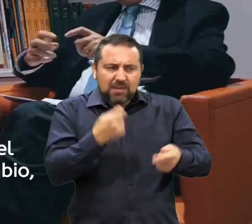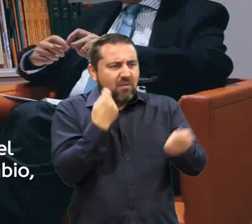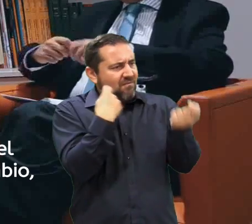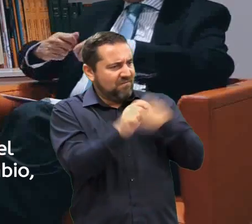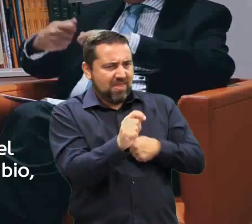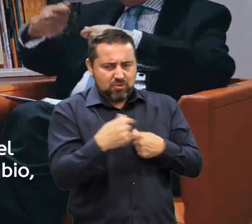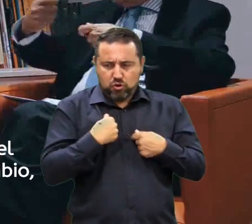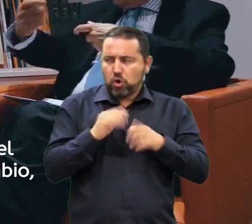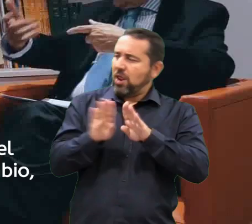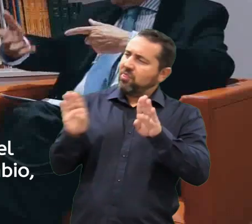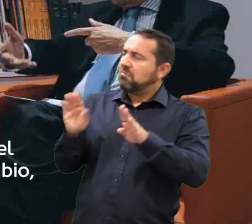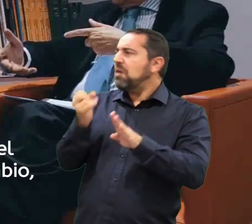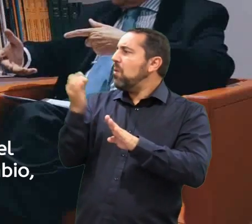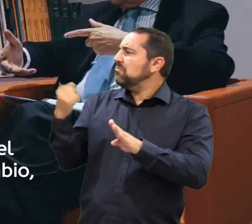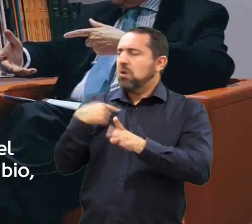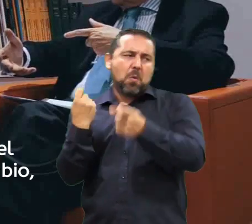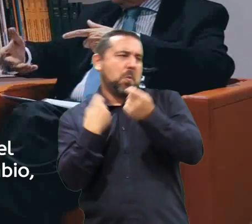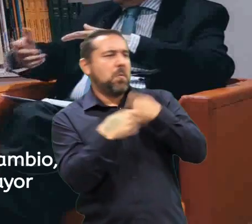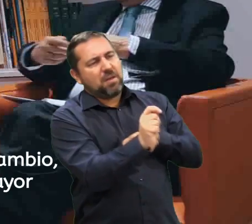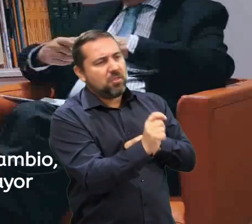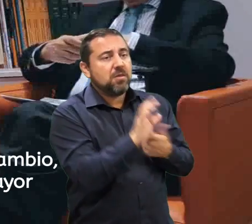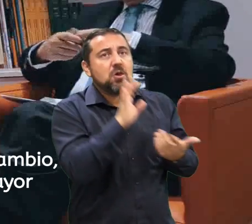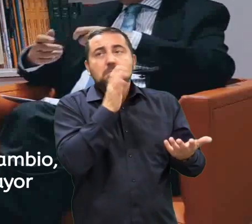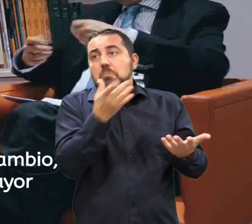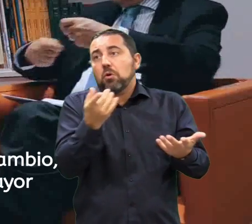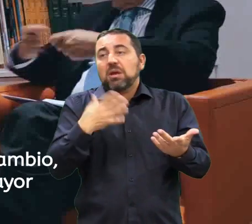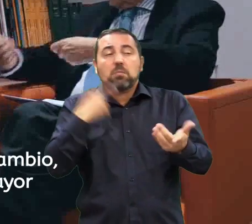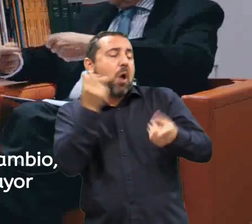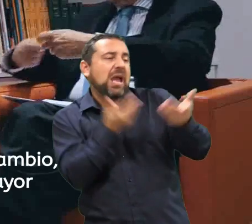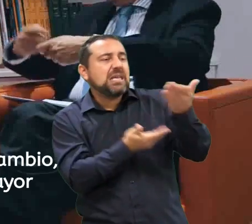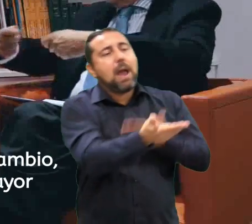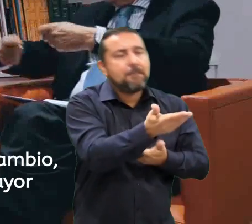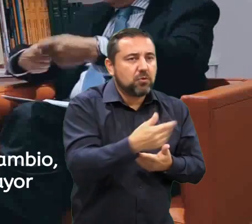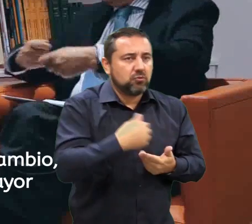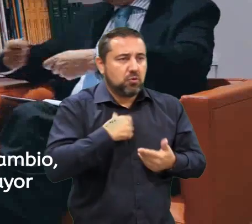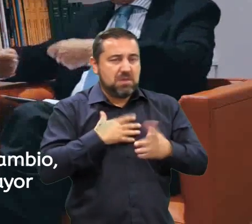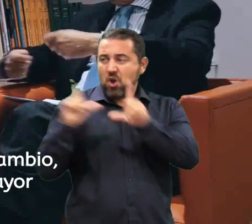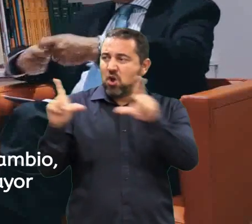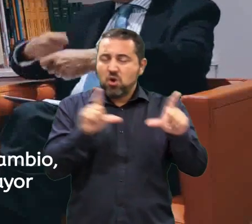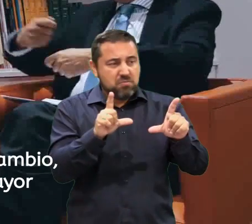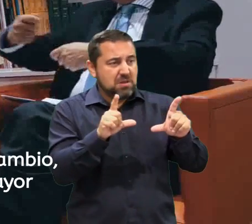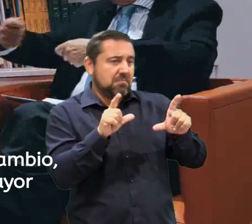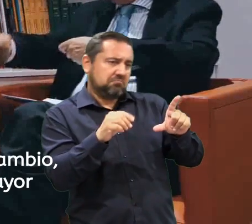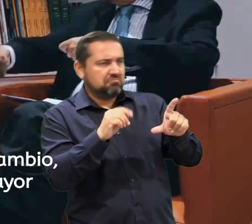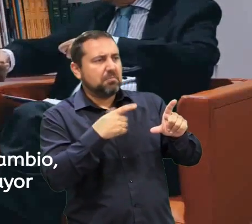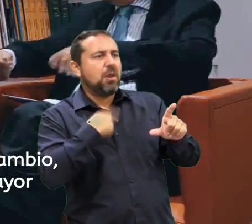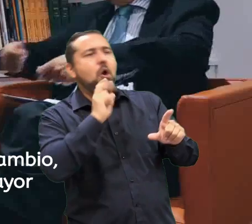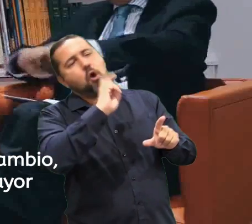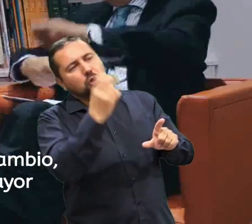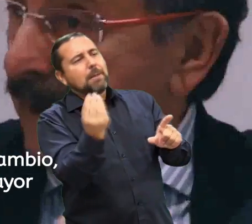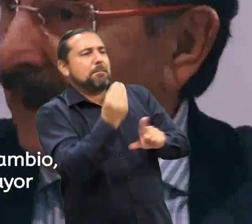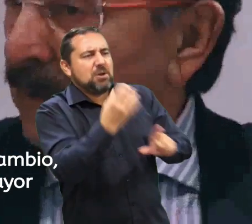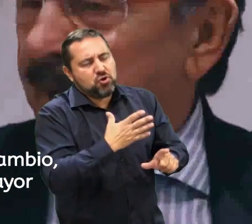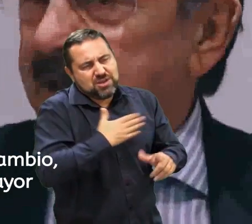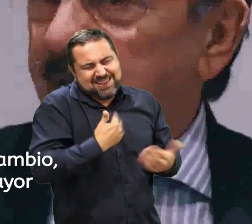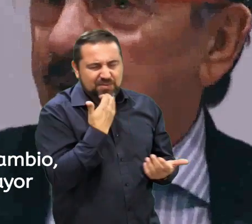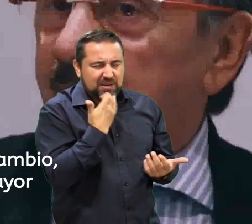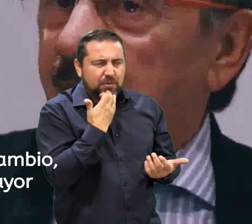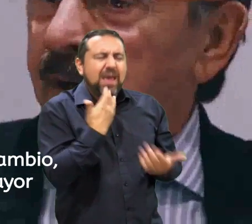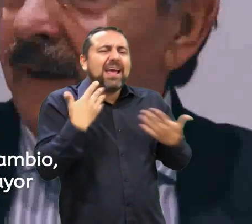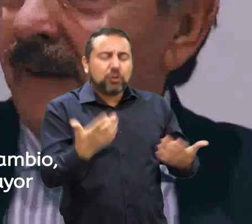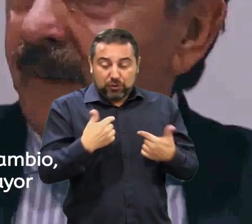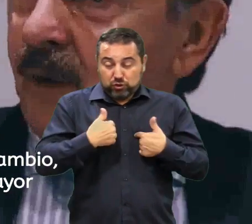intercambio, también vende obra a los galeristas. Muchas veces, pues insisto, por el concepto de cambio, yo te vendo mi obra que me vas